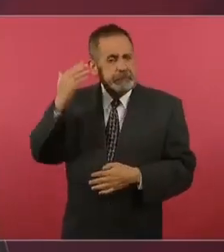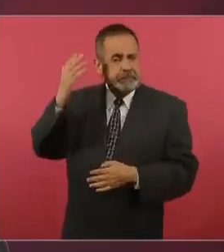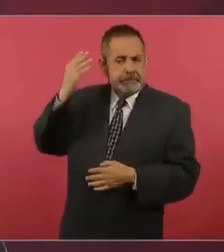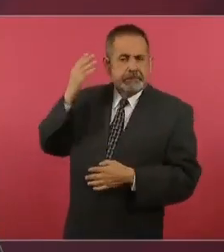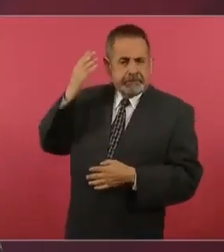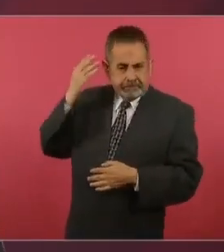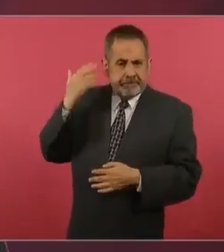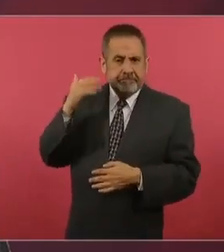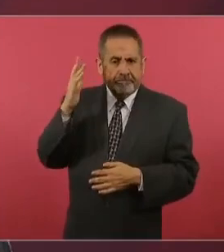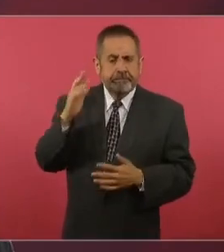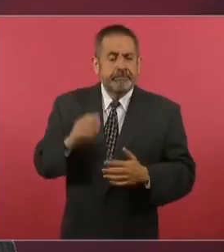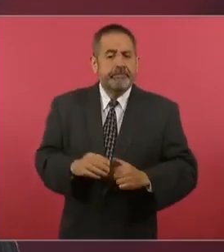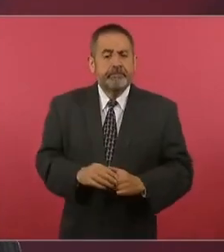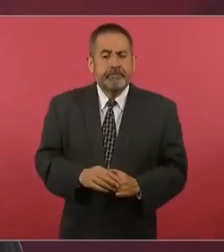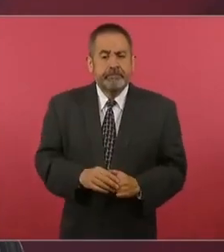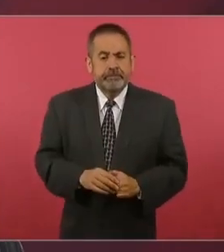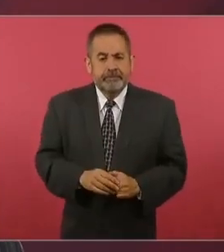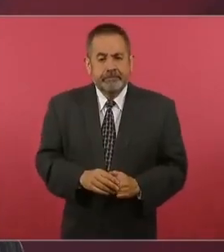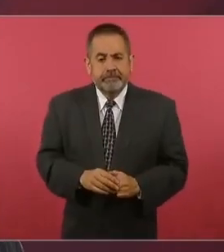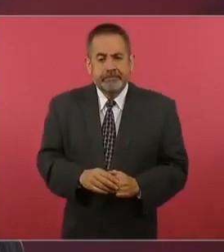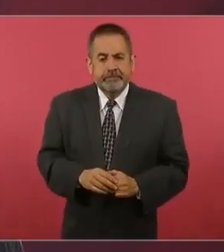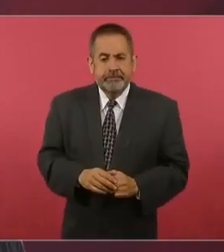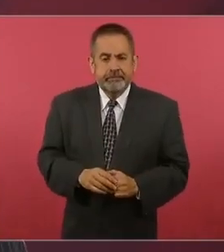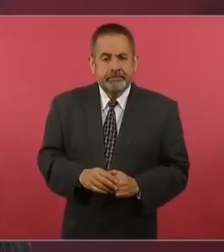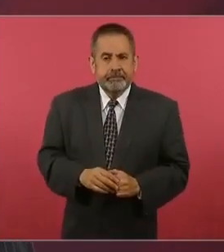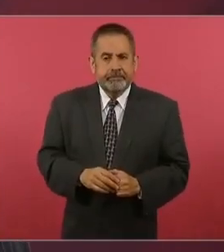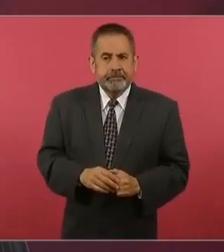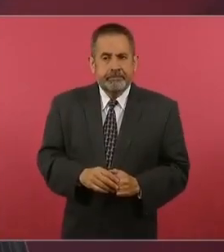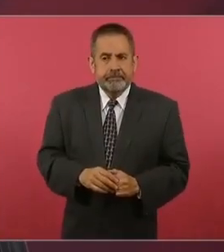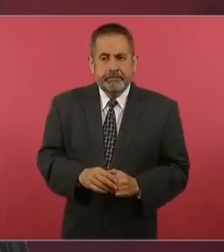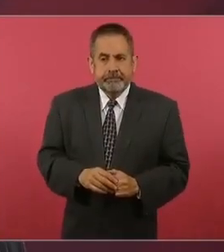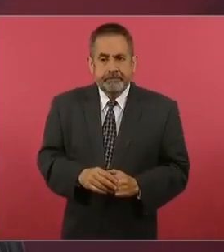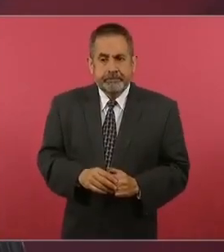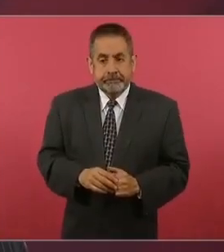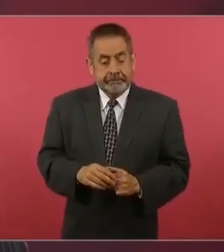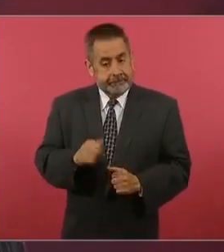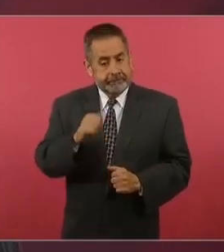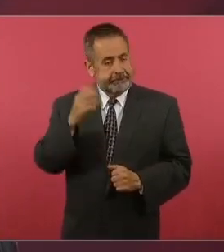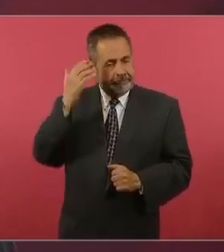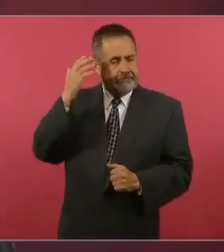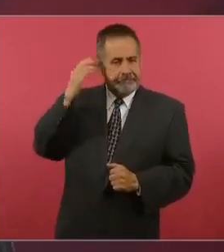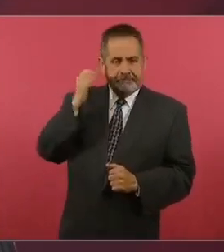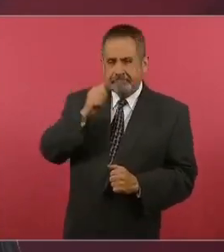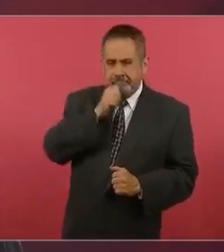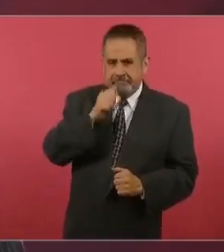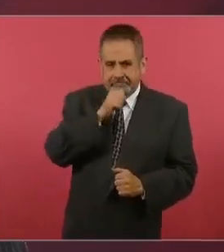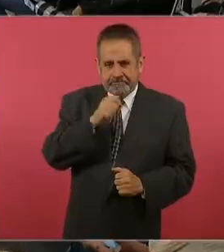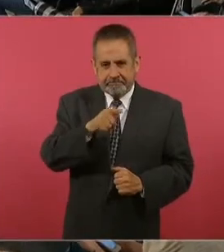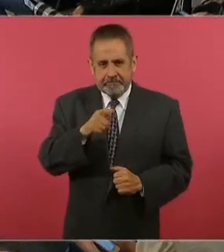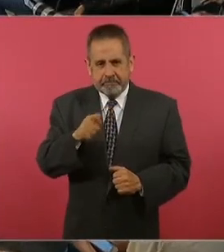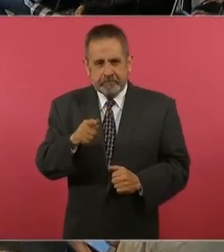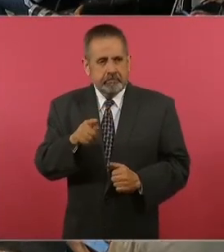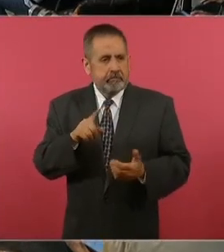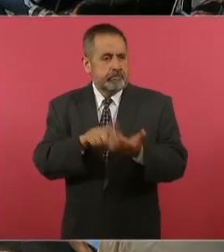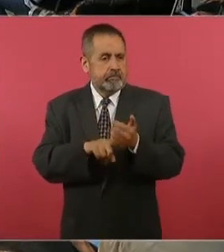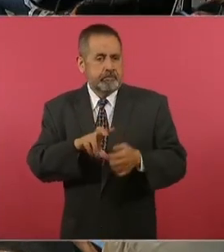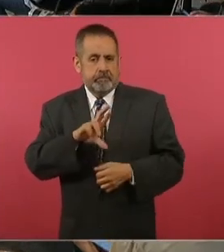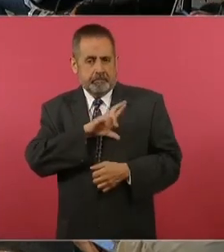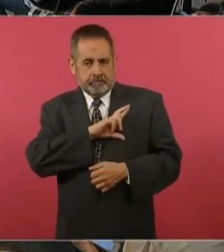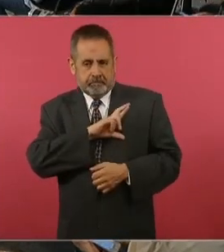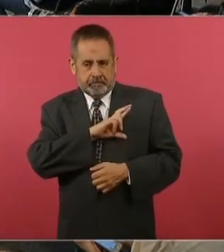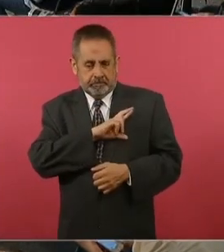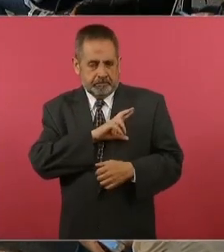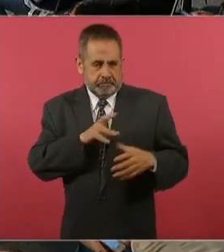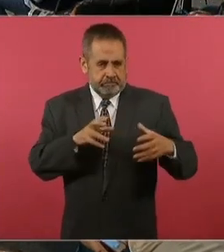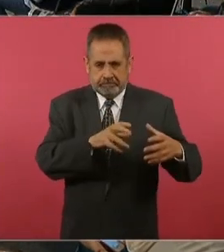cuando no se había desarrollado tanto la privatización en